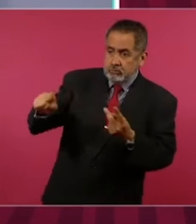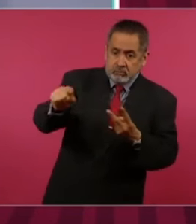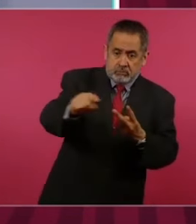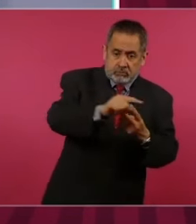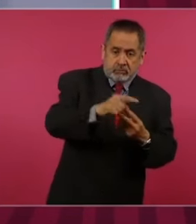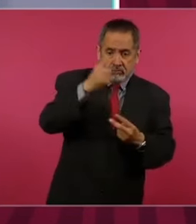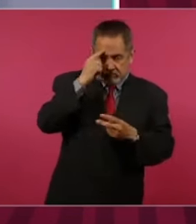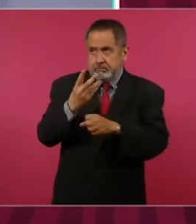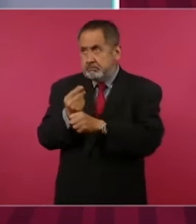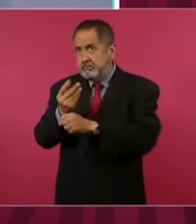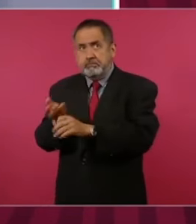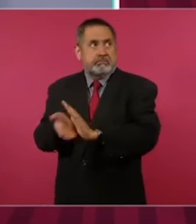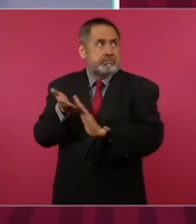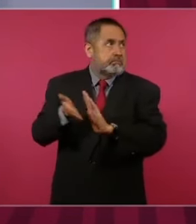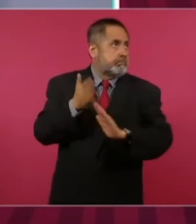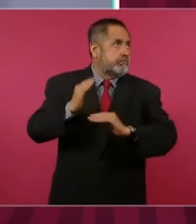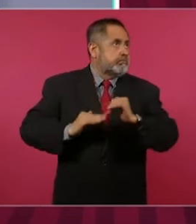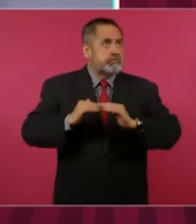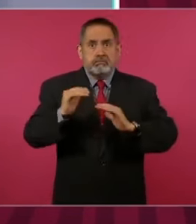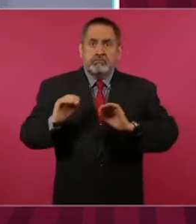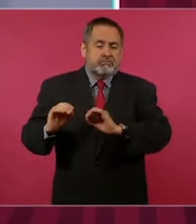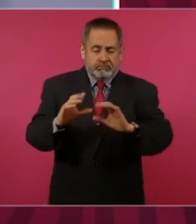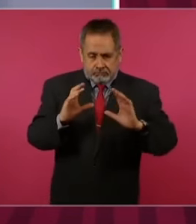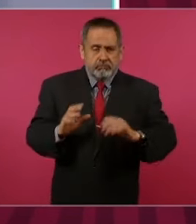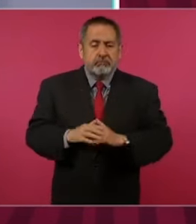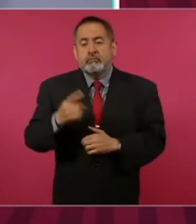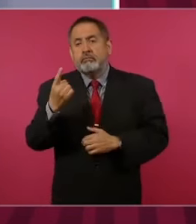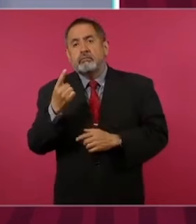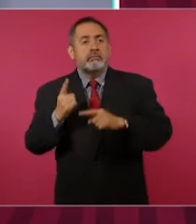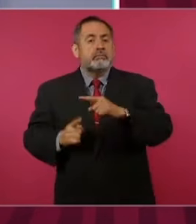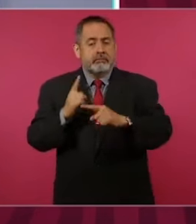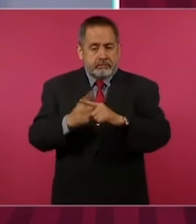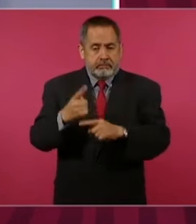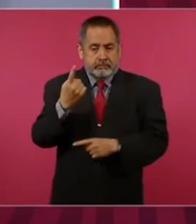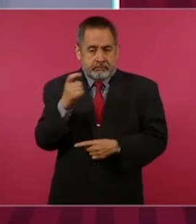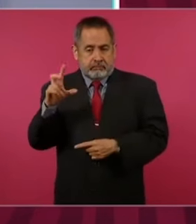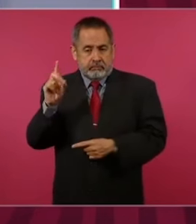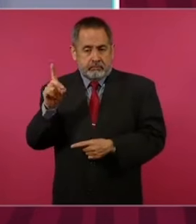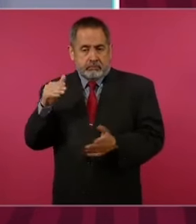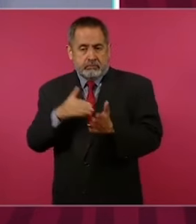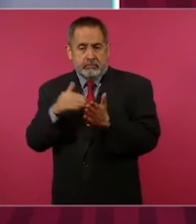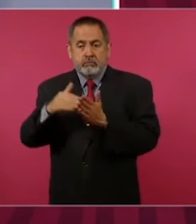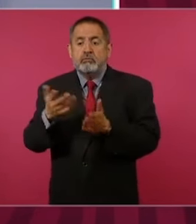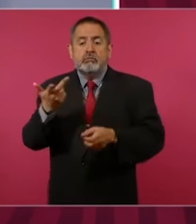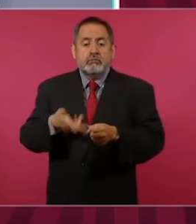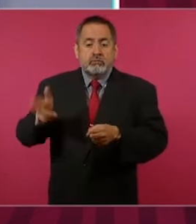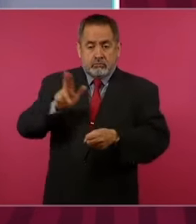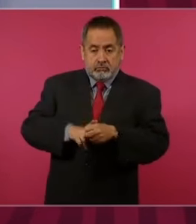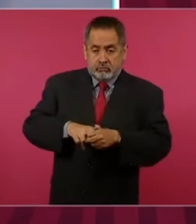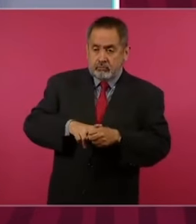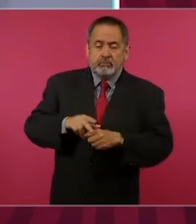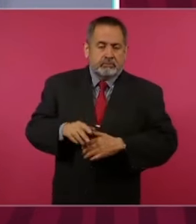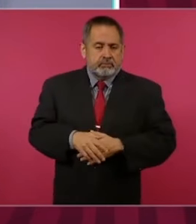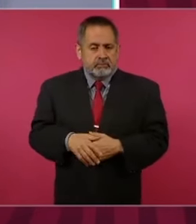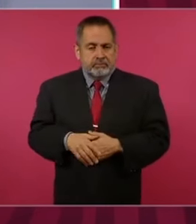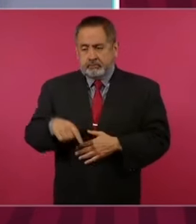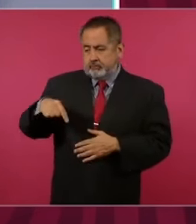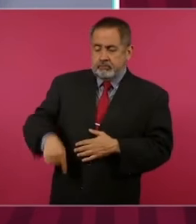su mantenimiento y además 130 millones en hospitales. La regla de oro de la